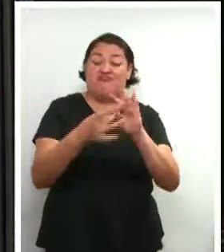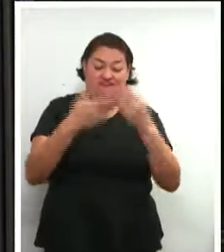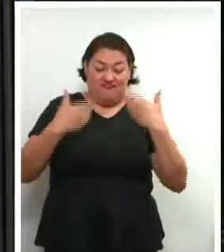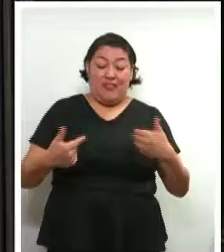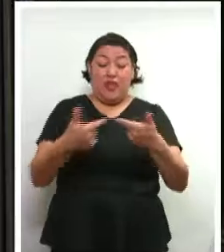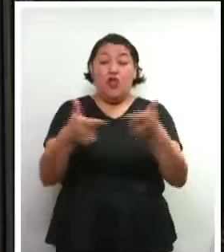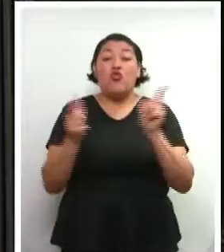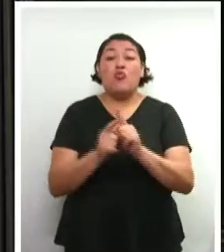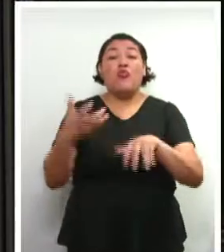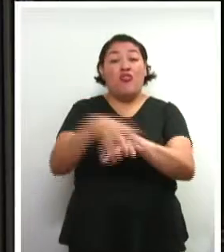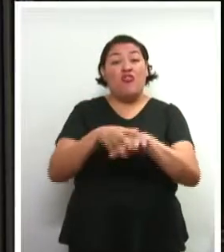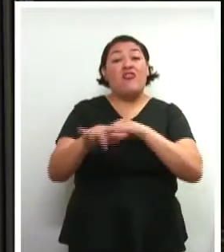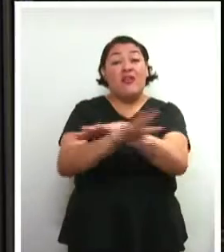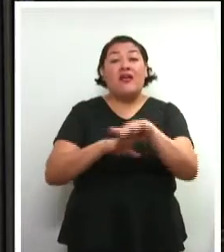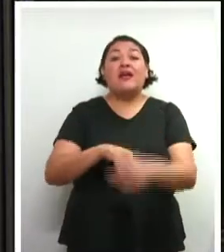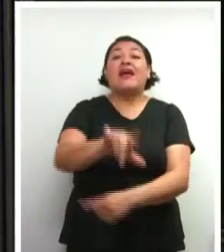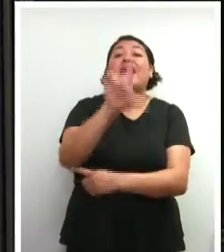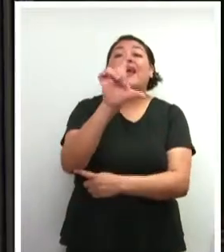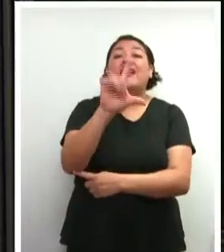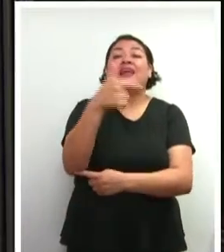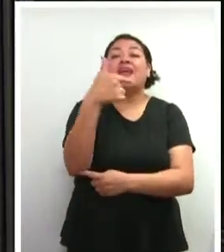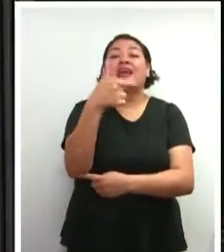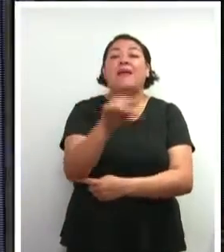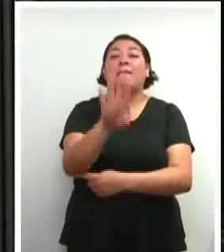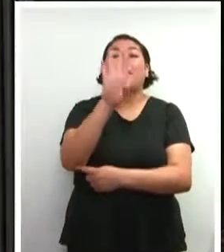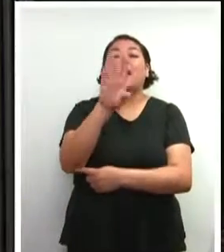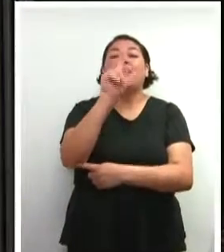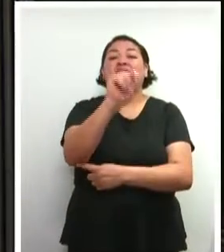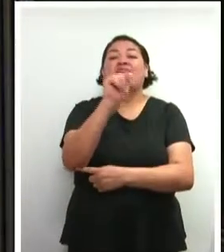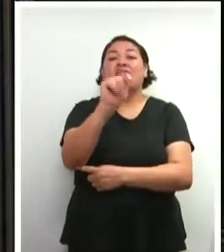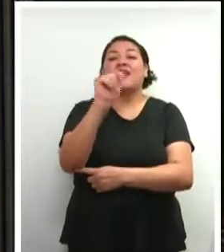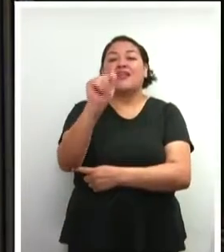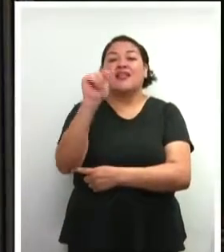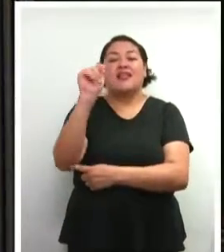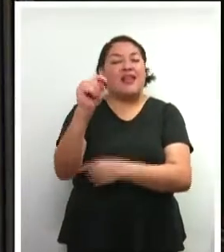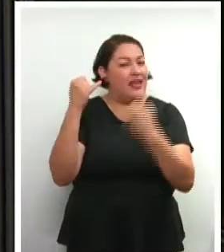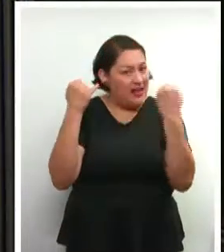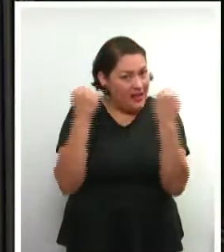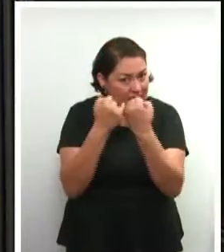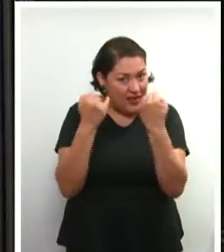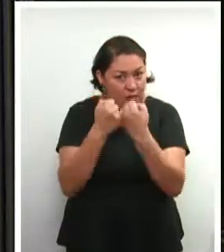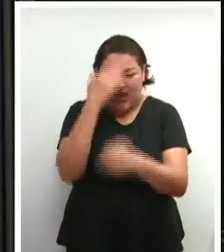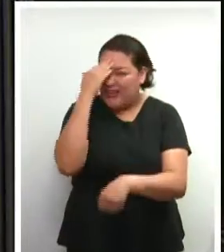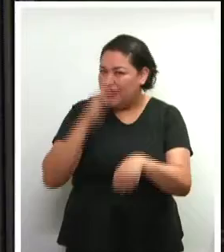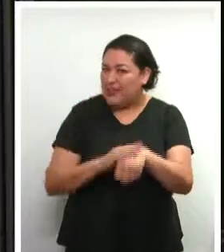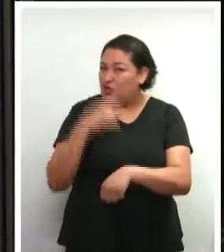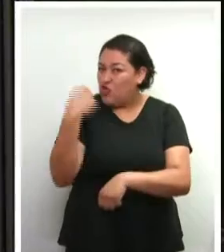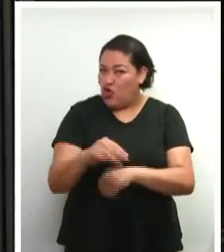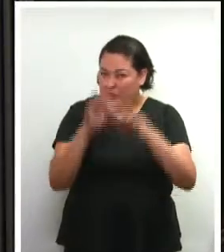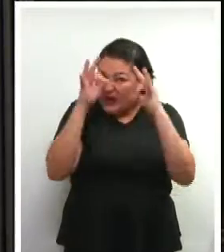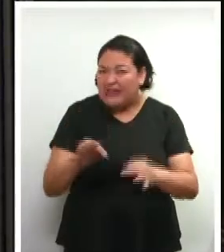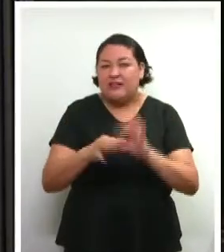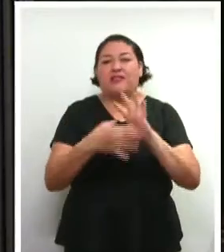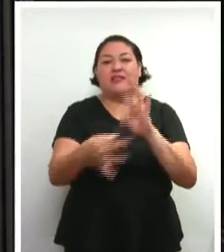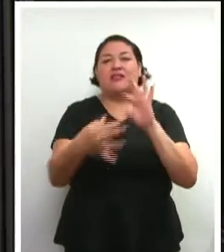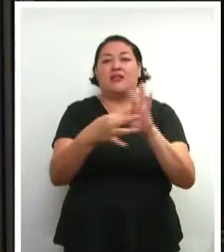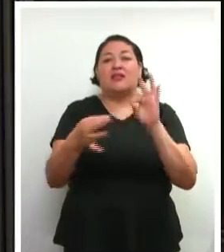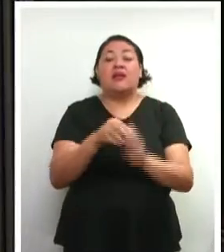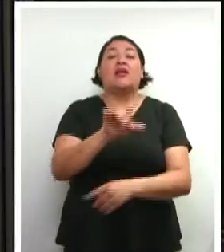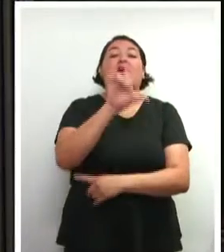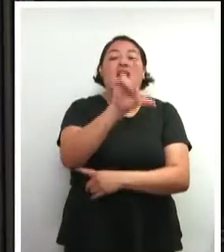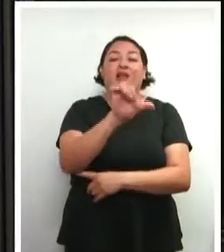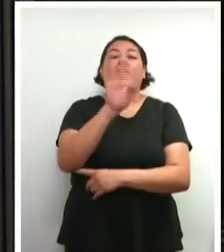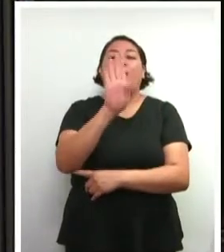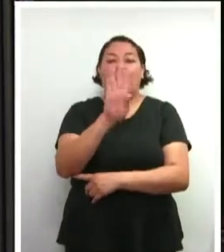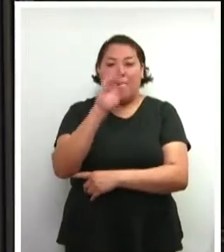comunidad incluyente y diversa. LGBTTT, aunque parezca metralleta, LGBTTI, y que se mencionen lésbico, gay,